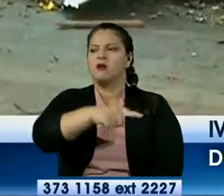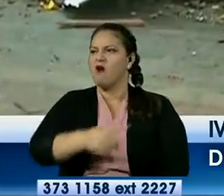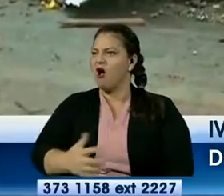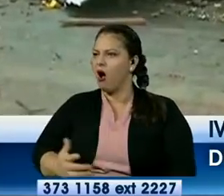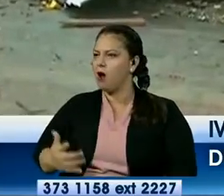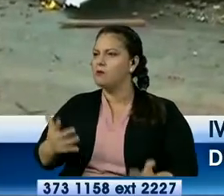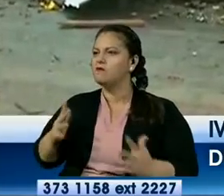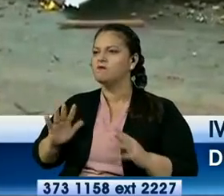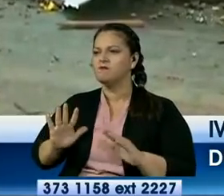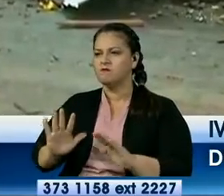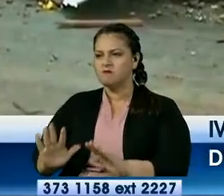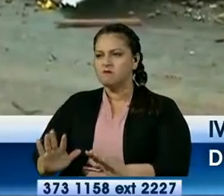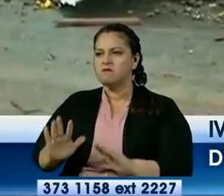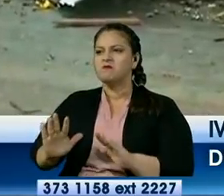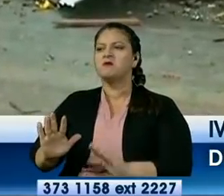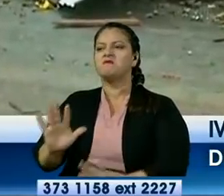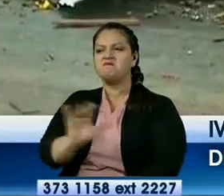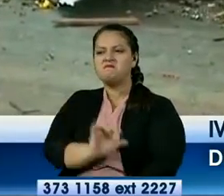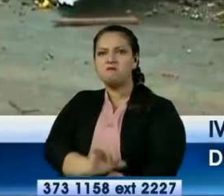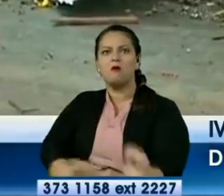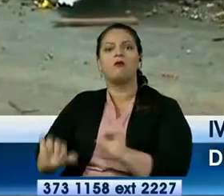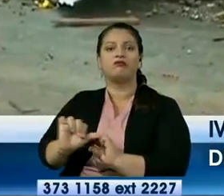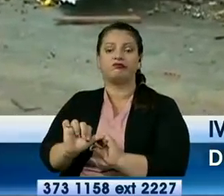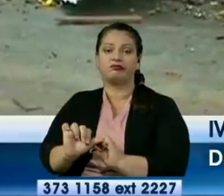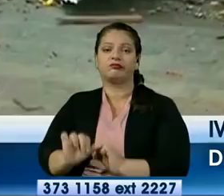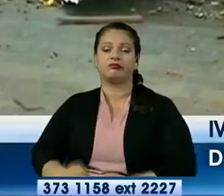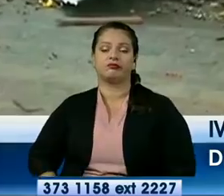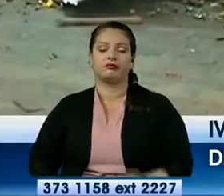presentamos en la siguiente nota.